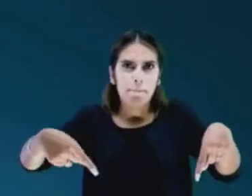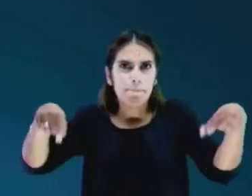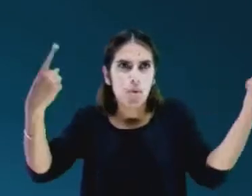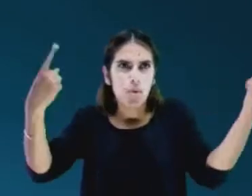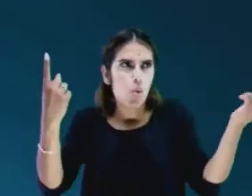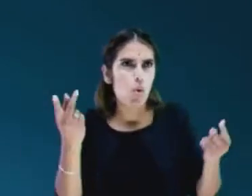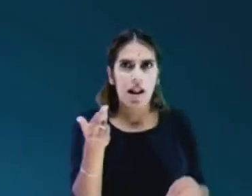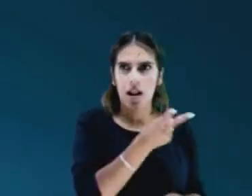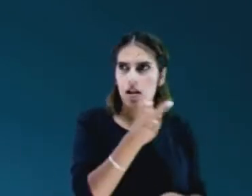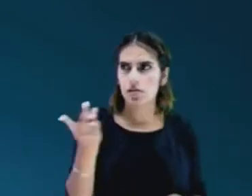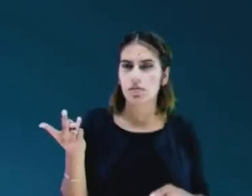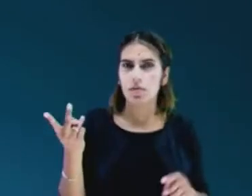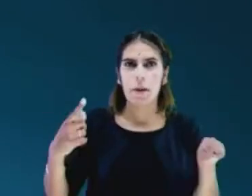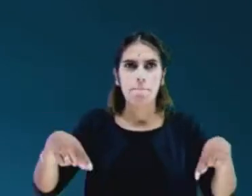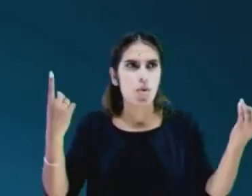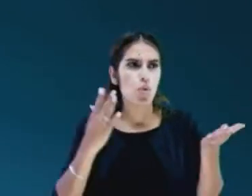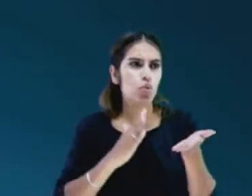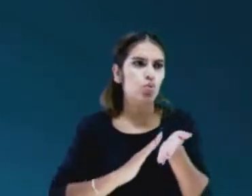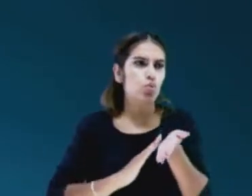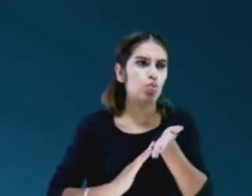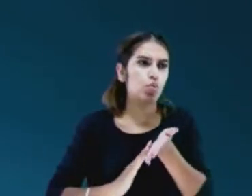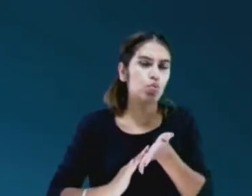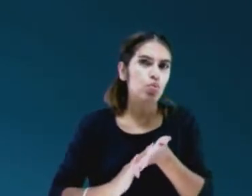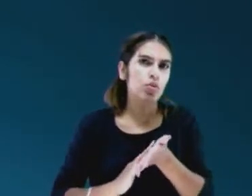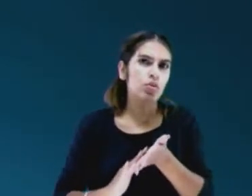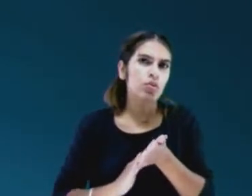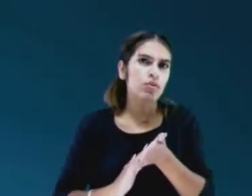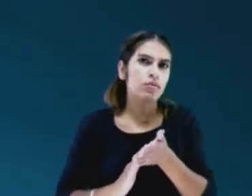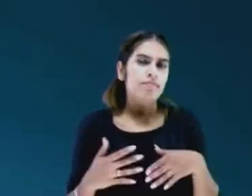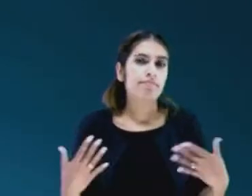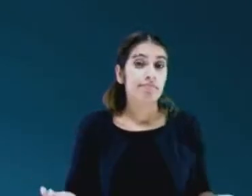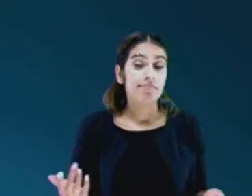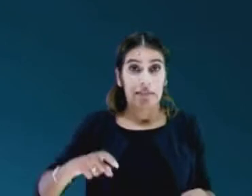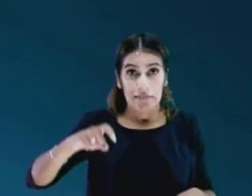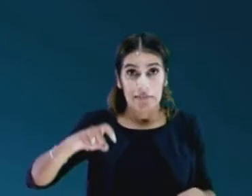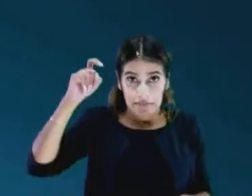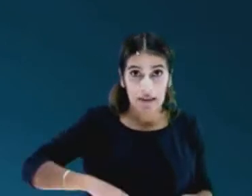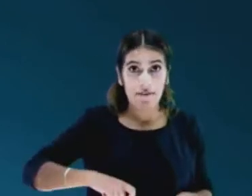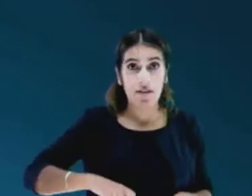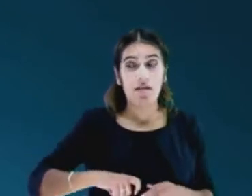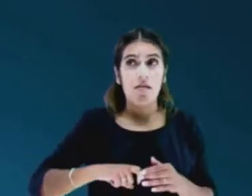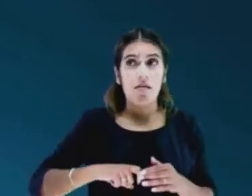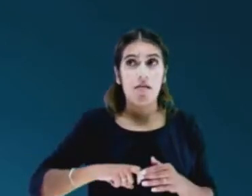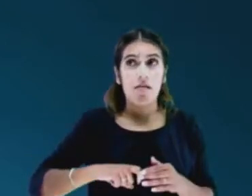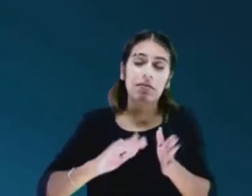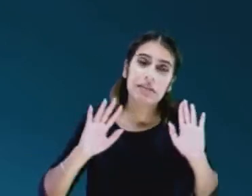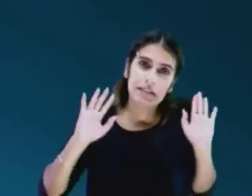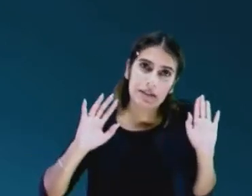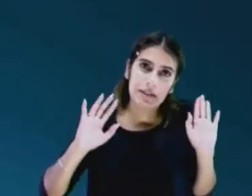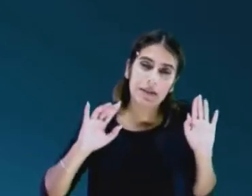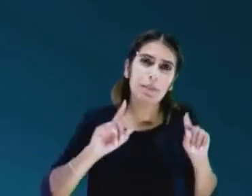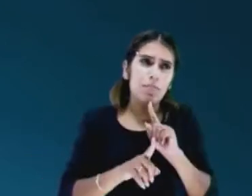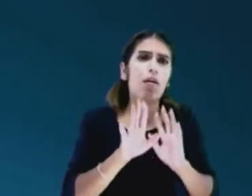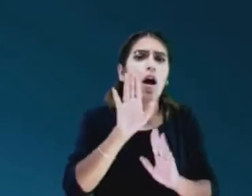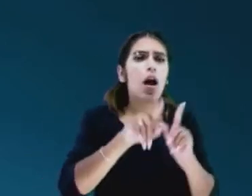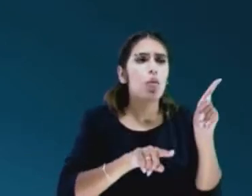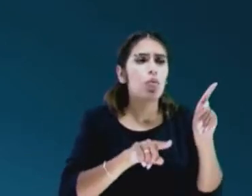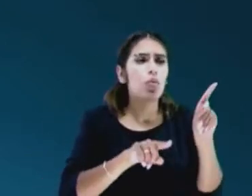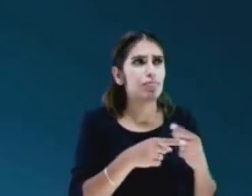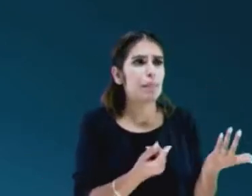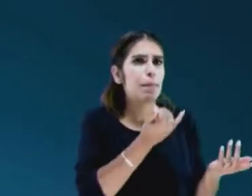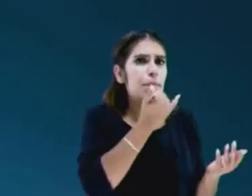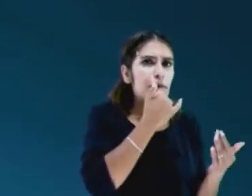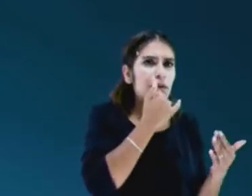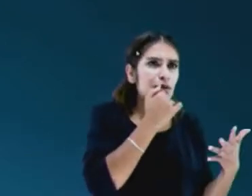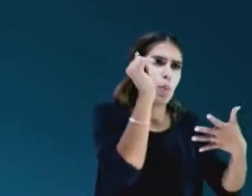obviamente no es un requisito perjudicial como la conciliación también se parece que hay suspensión de términos recordemos que ustedes saben más